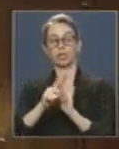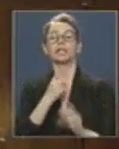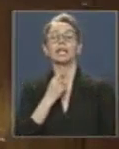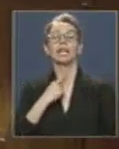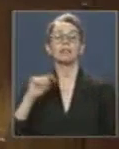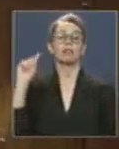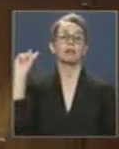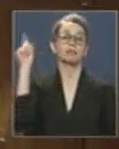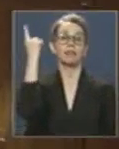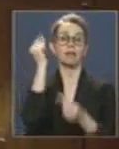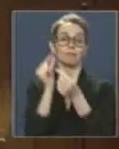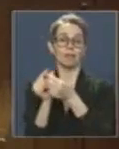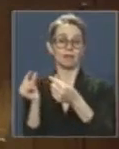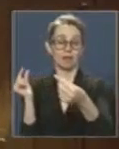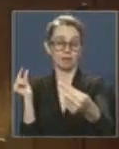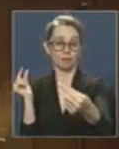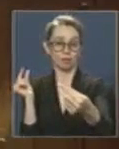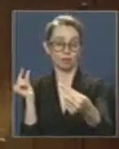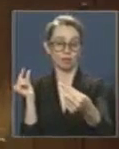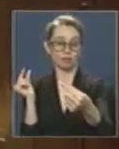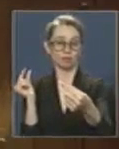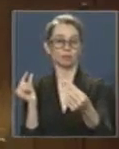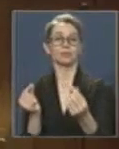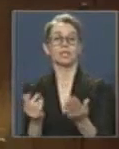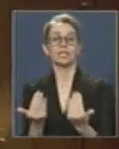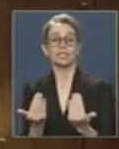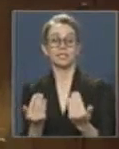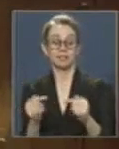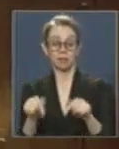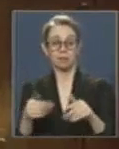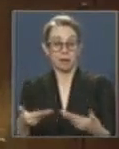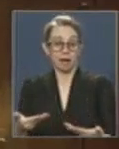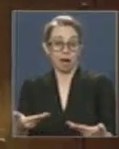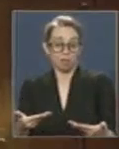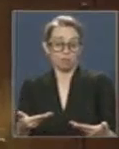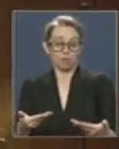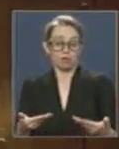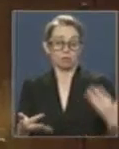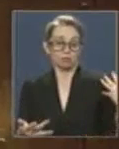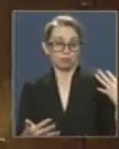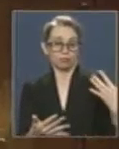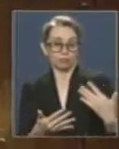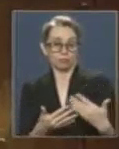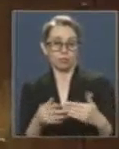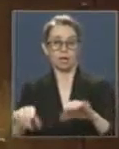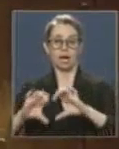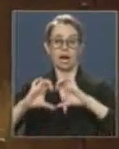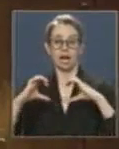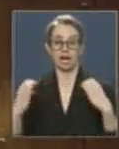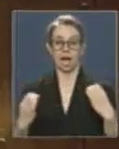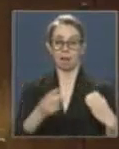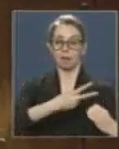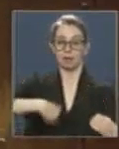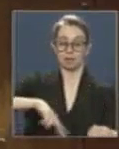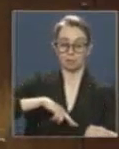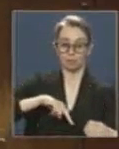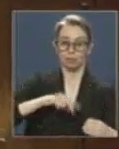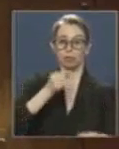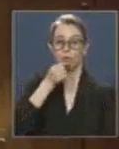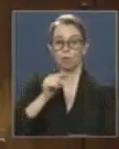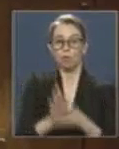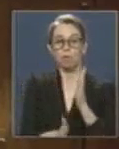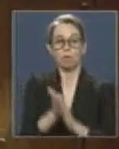nacional cuya necesidad en la coyuntura hacen que nuestra Cámara pueda debatir con la mayor